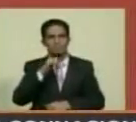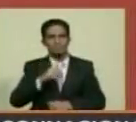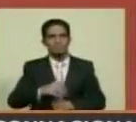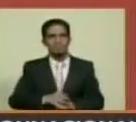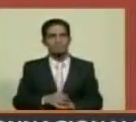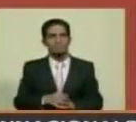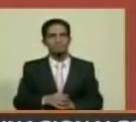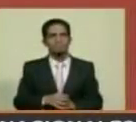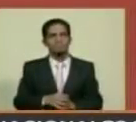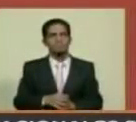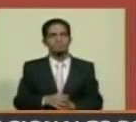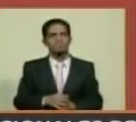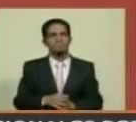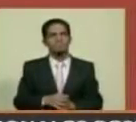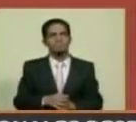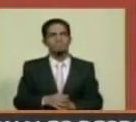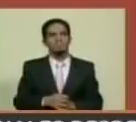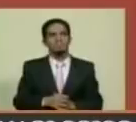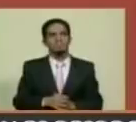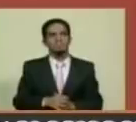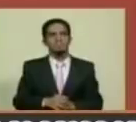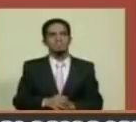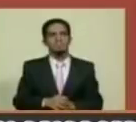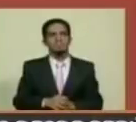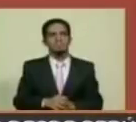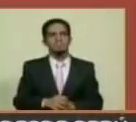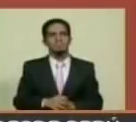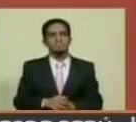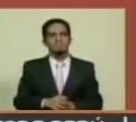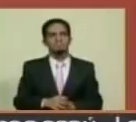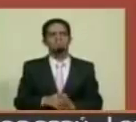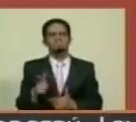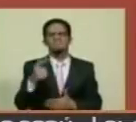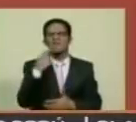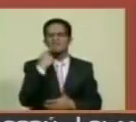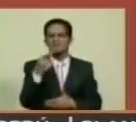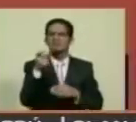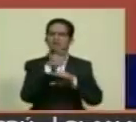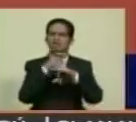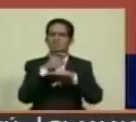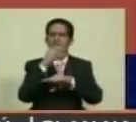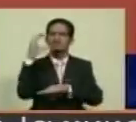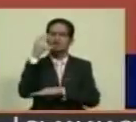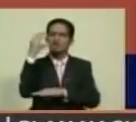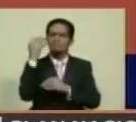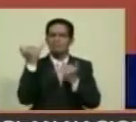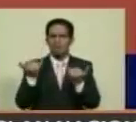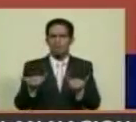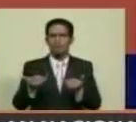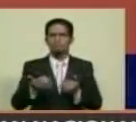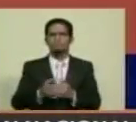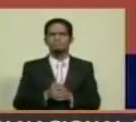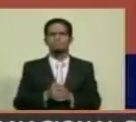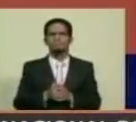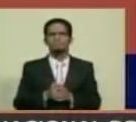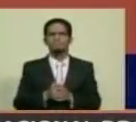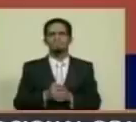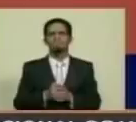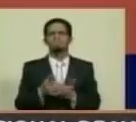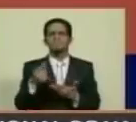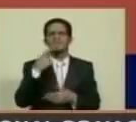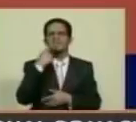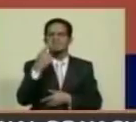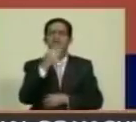oficiales de inteligencia colombiana. ¿Qué va a decir el gobierno de Colombia ahora? ¿Qué va a decir? ¿Qué va a decir la